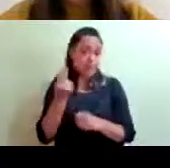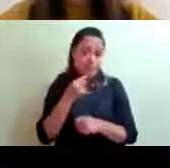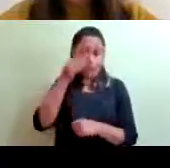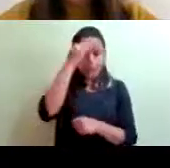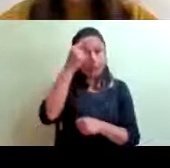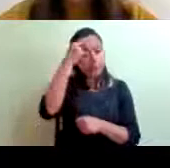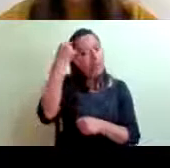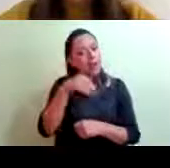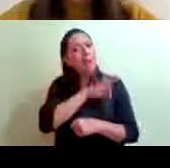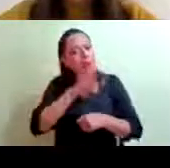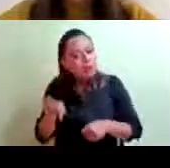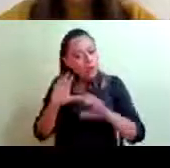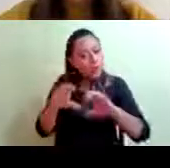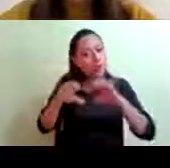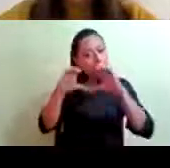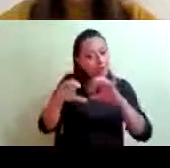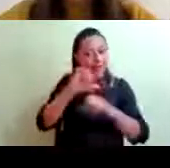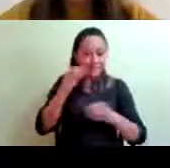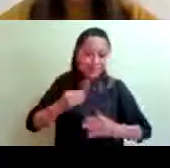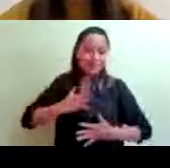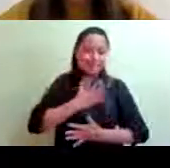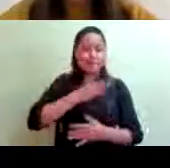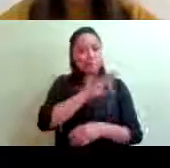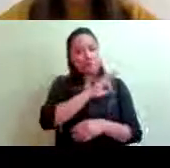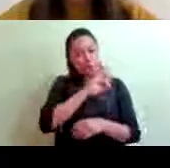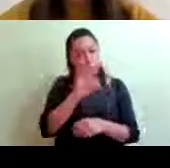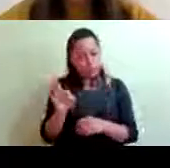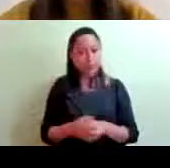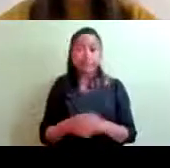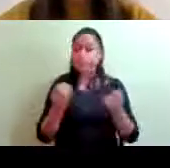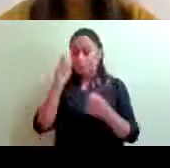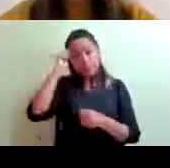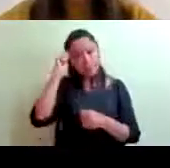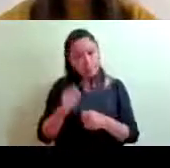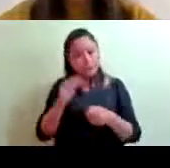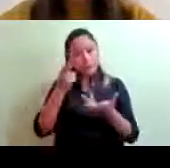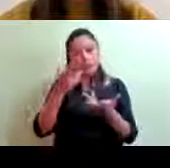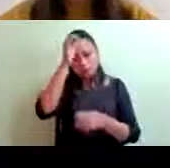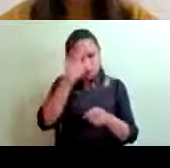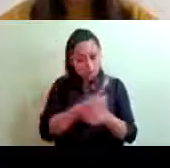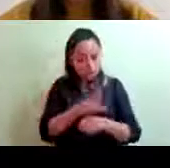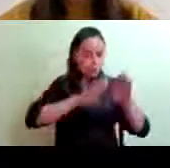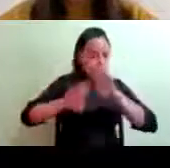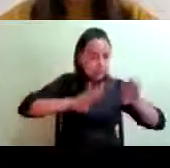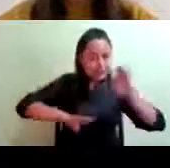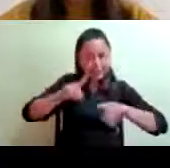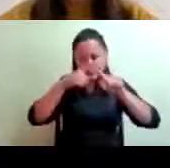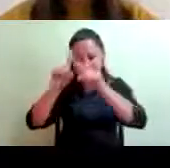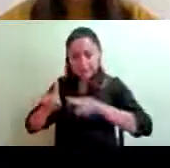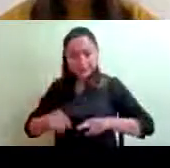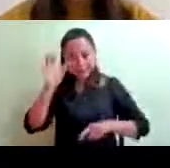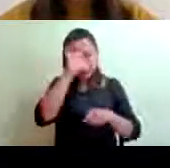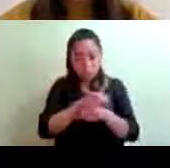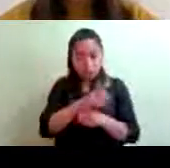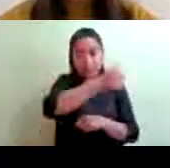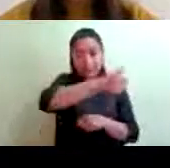Y entonces los servicios culturales que proporcionan son el valor educativo, la diversidad cultural que tienen, digamos, estas zonas,